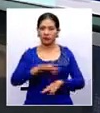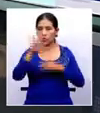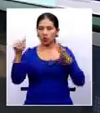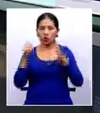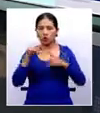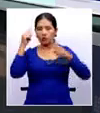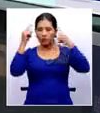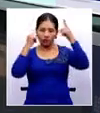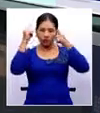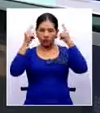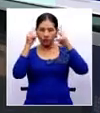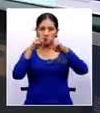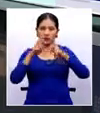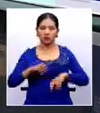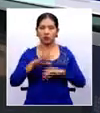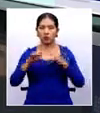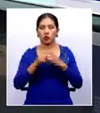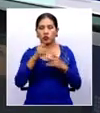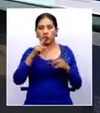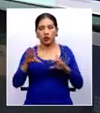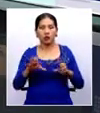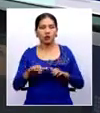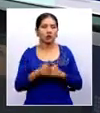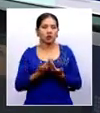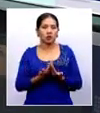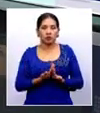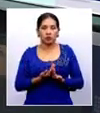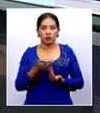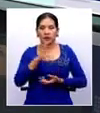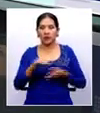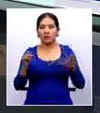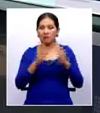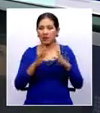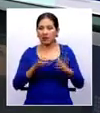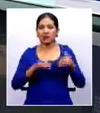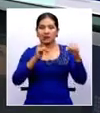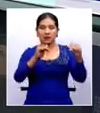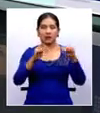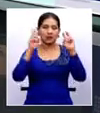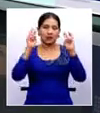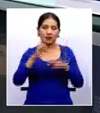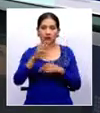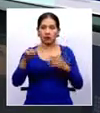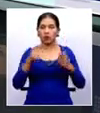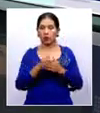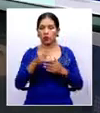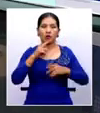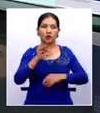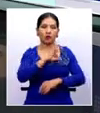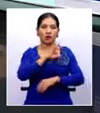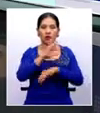los elementos que configuran este hecho, pero ir más allá, porque hay intencionalidades mucho